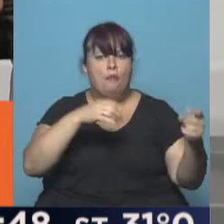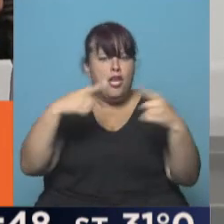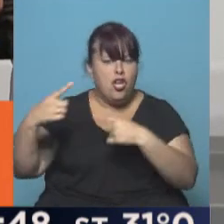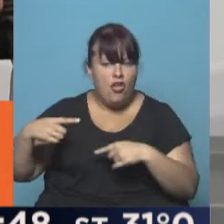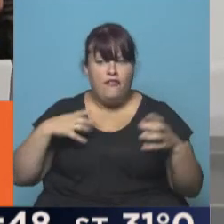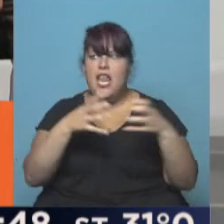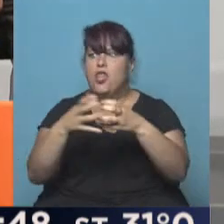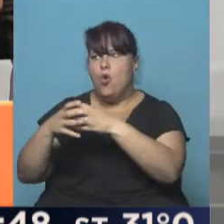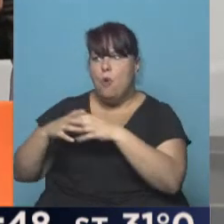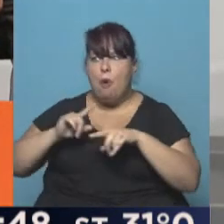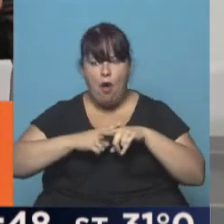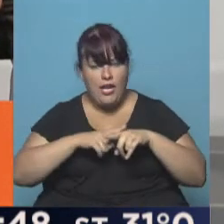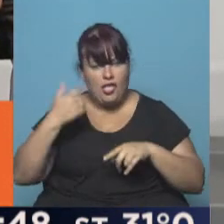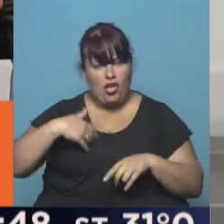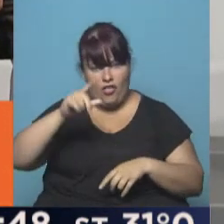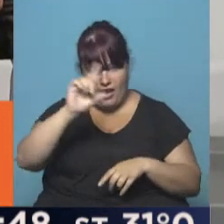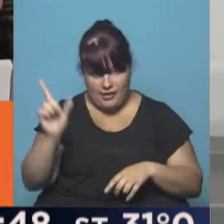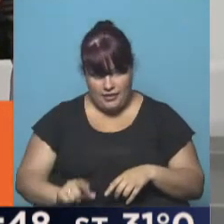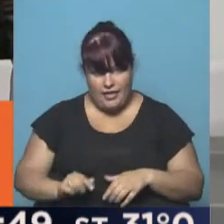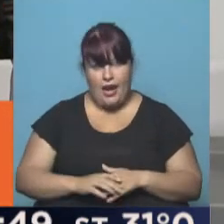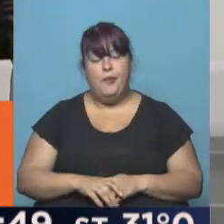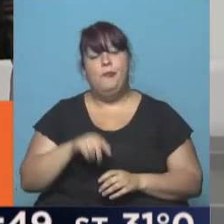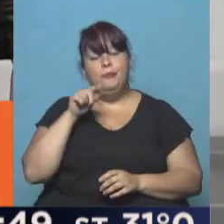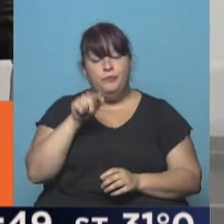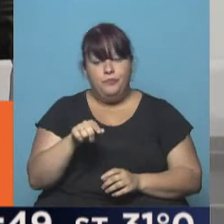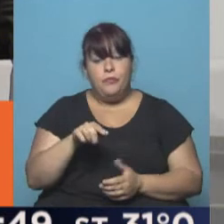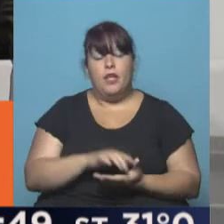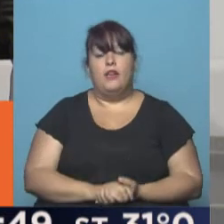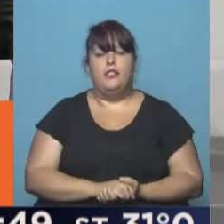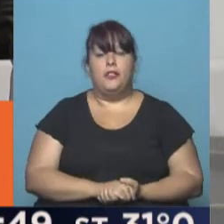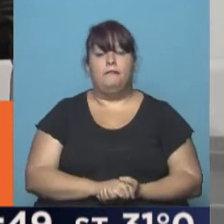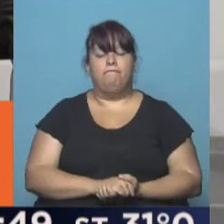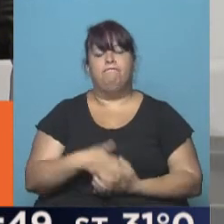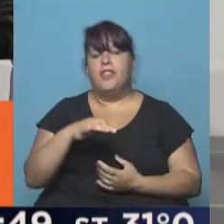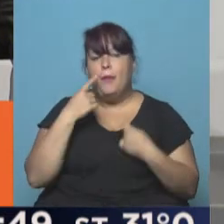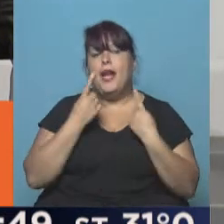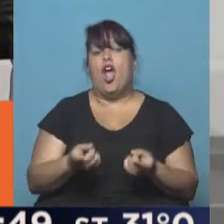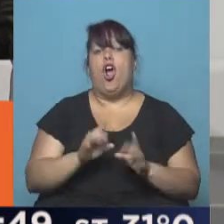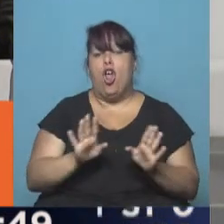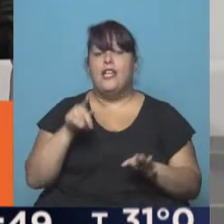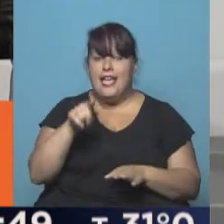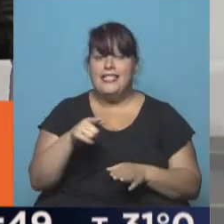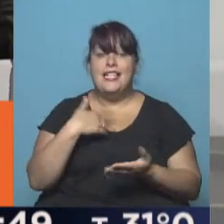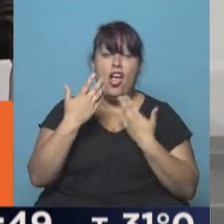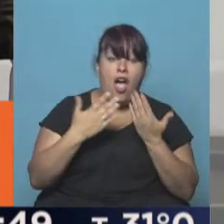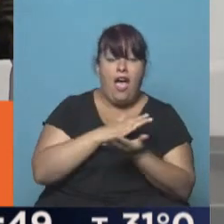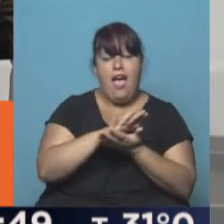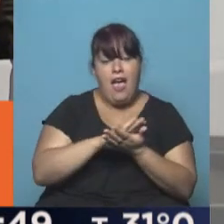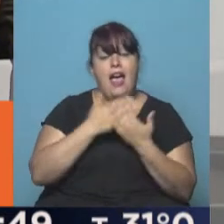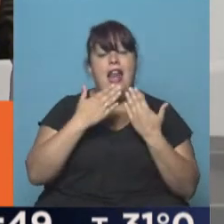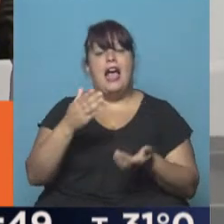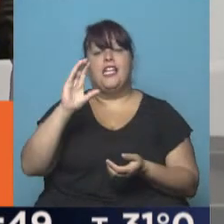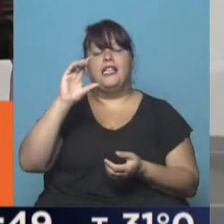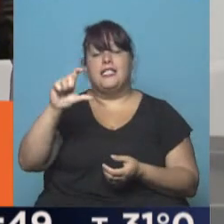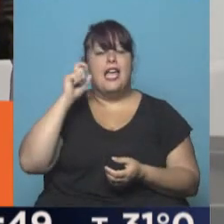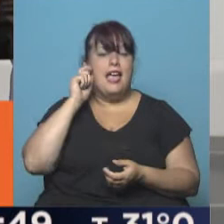entre distintos sectores políticos del país. Y en eso reconocer que ese diálogo ha permitido que la Confederación